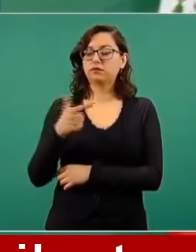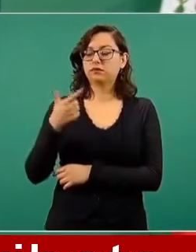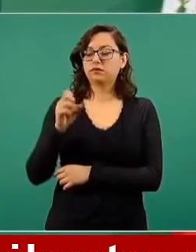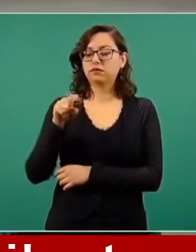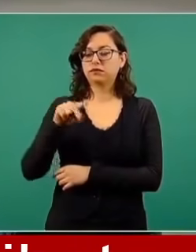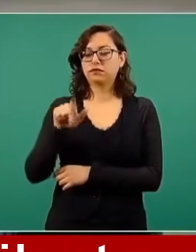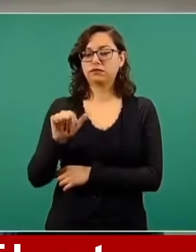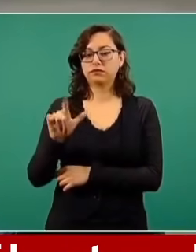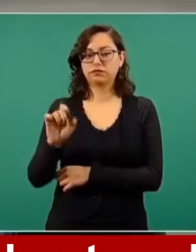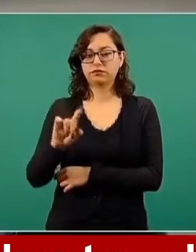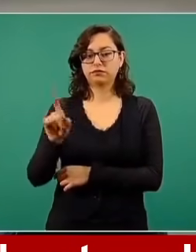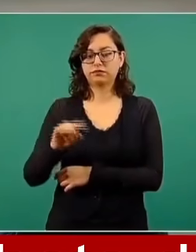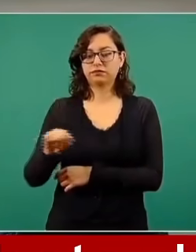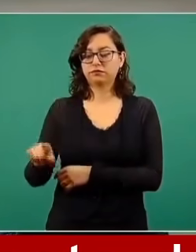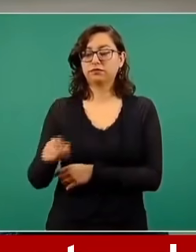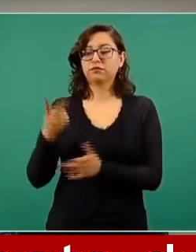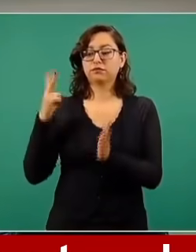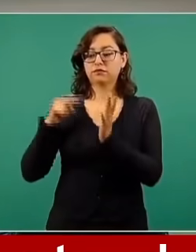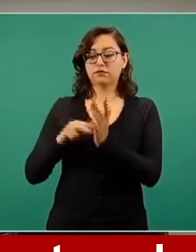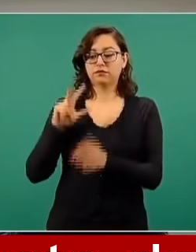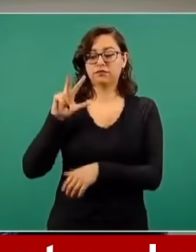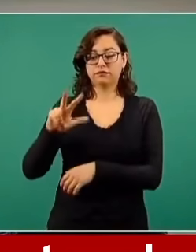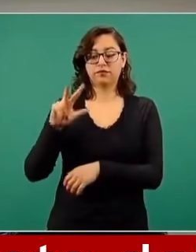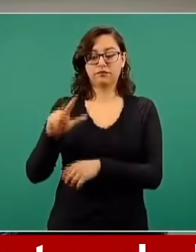18 a la fecha,